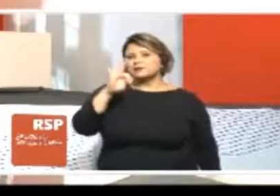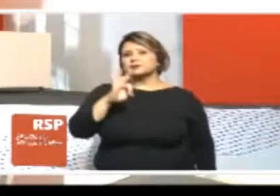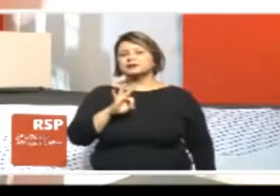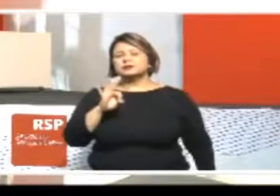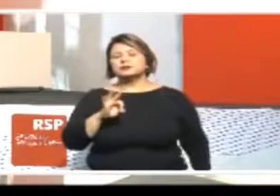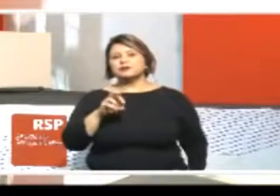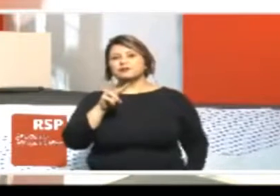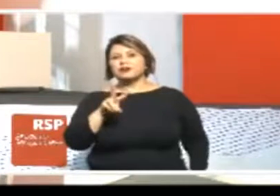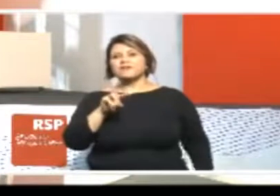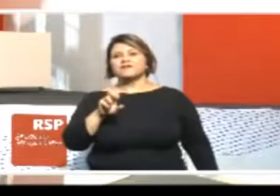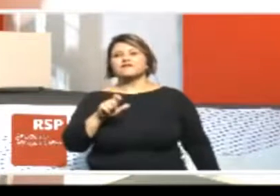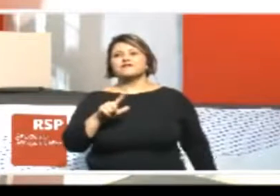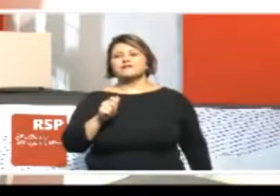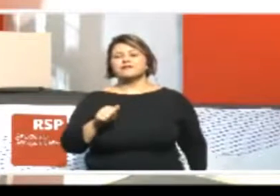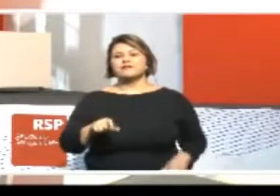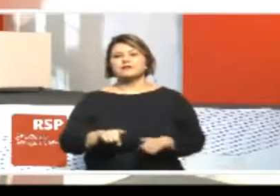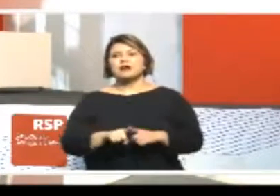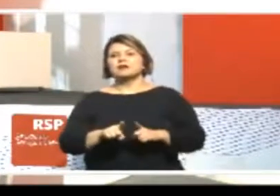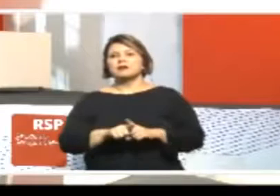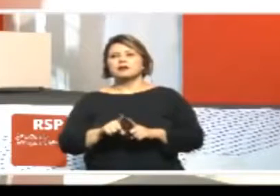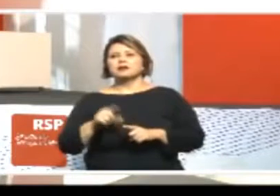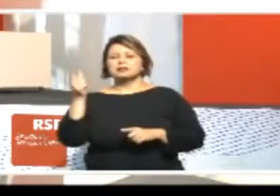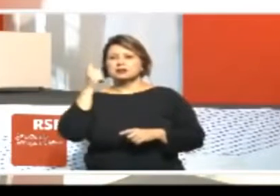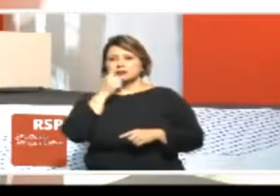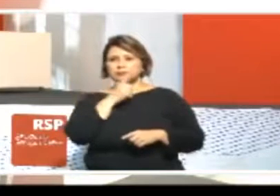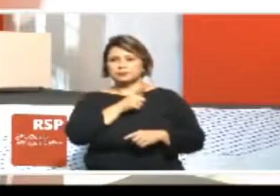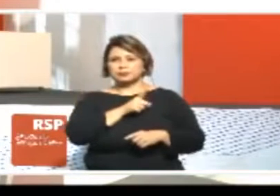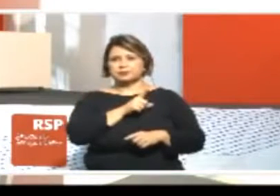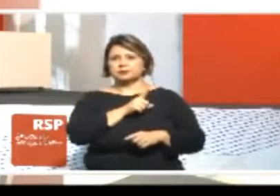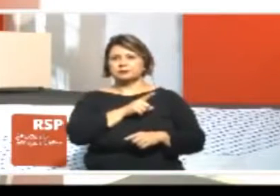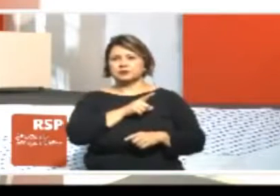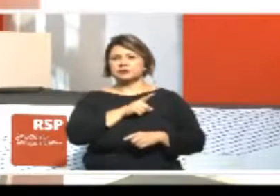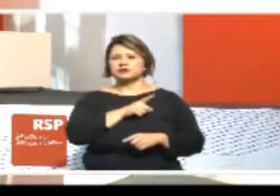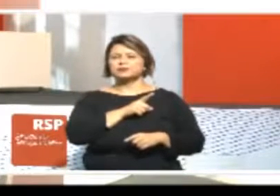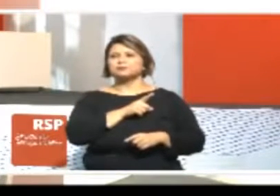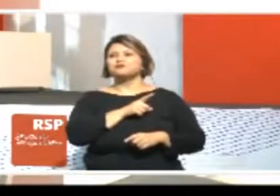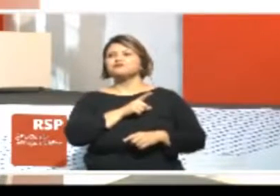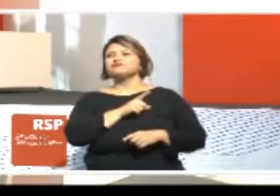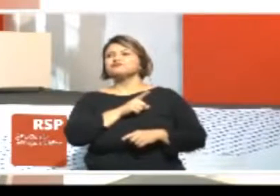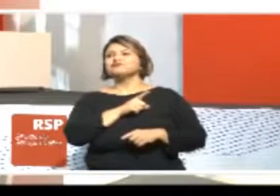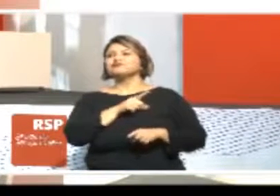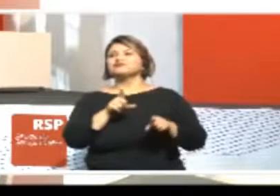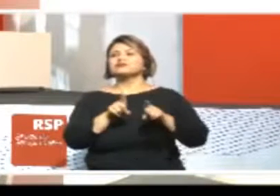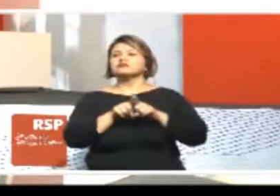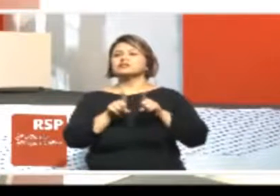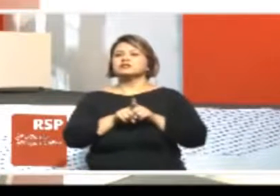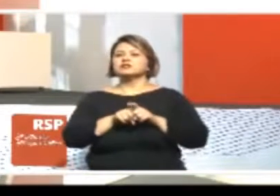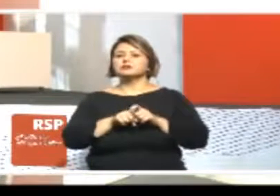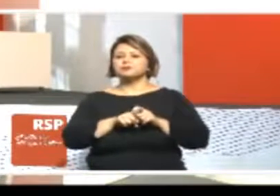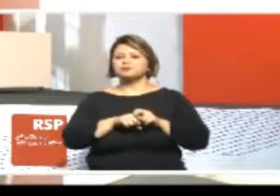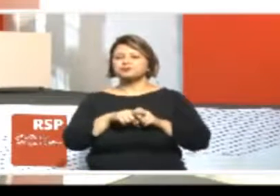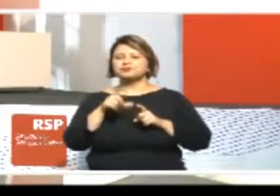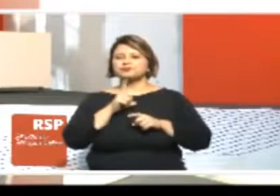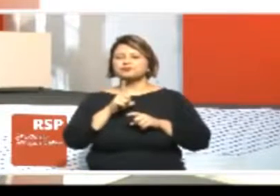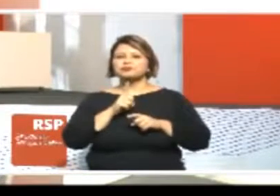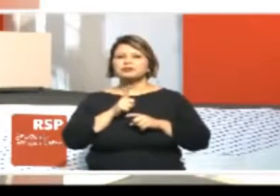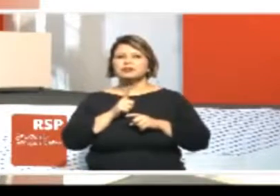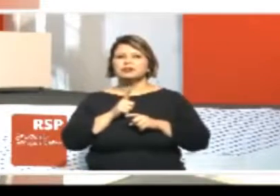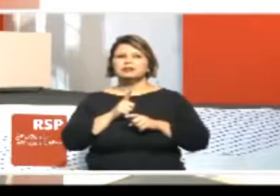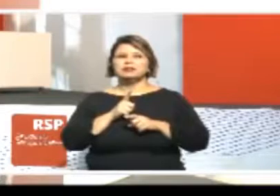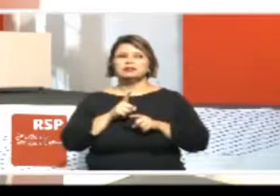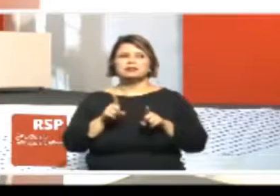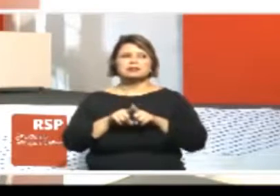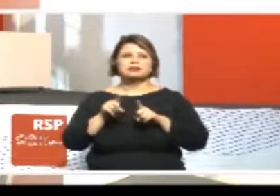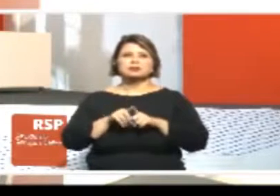general lo ganó el interino. Vemos que para los casos en que era un deputy general, director